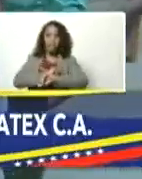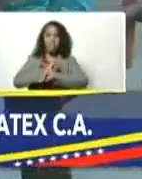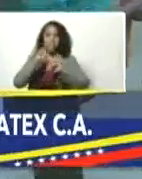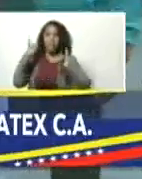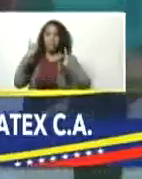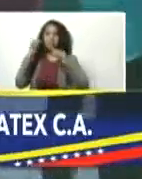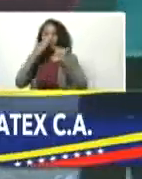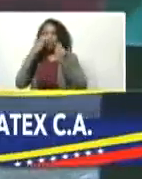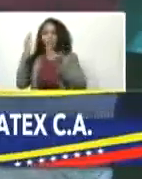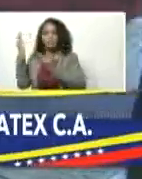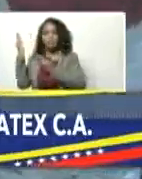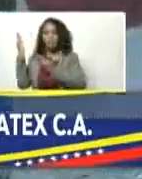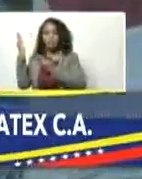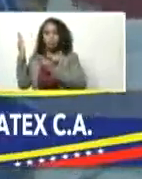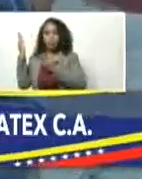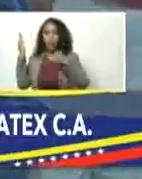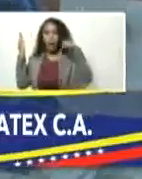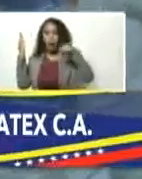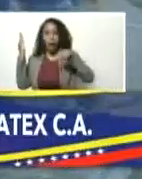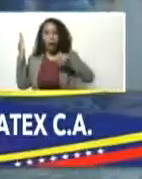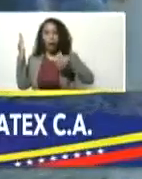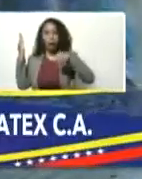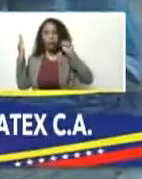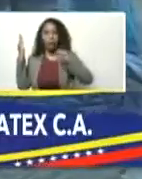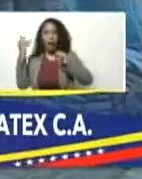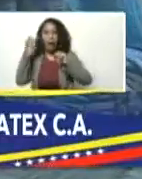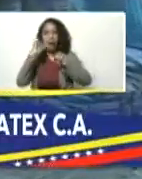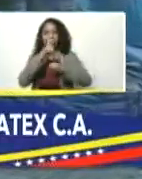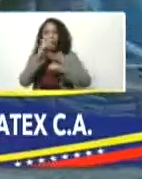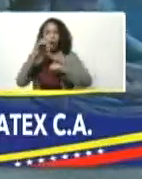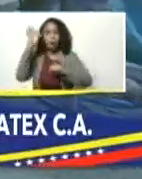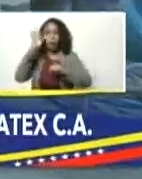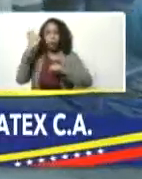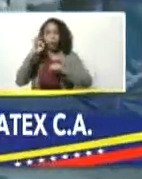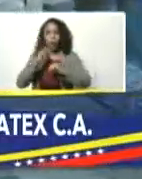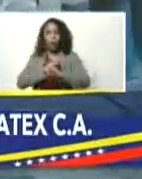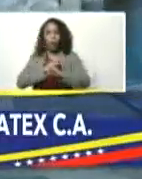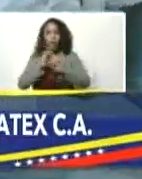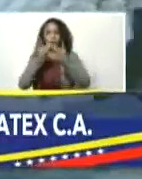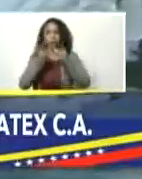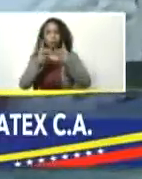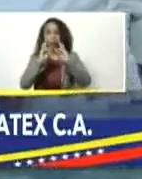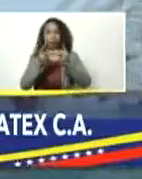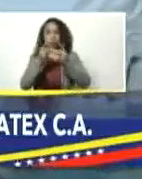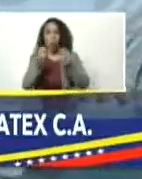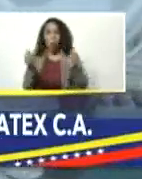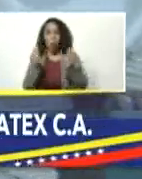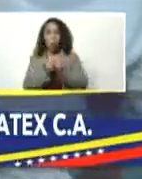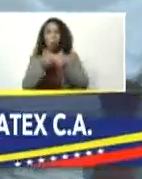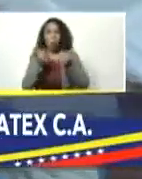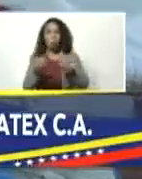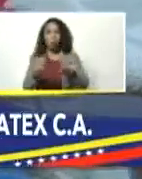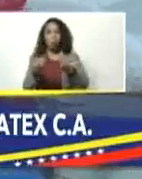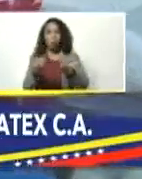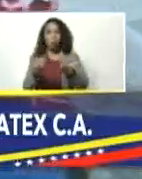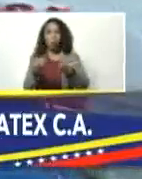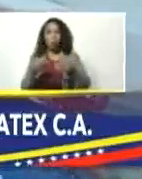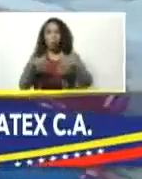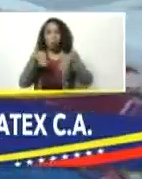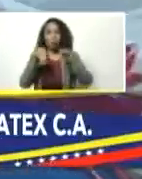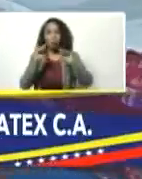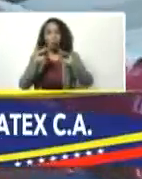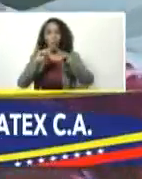terminado. Y aquí sí está 100% terminada la hamaca. Esta es una hamaca con trapera